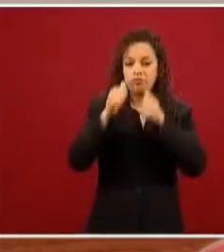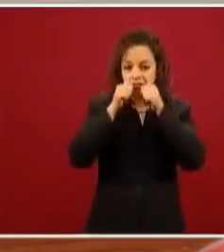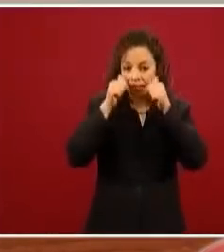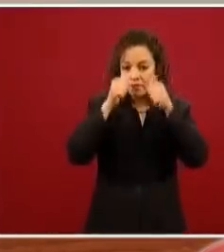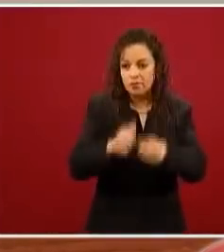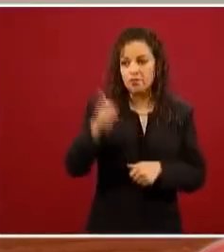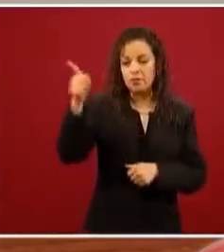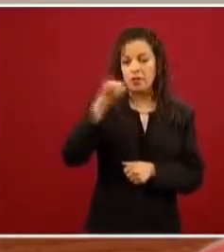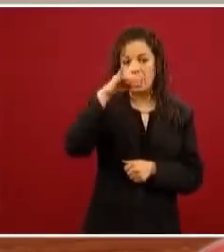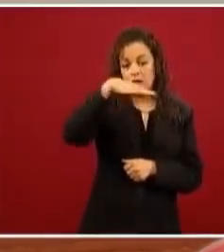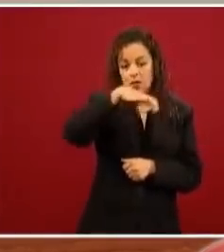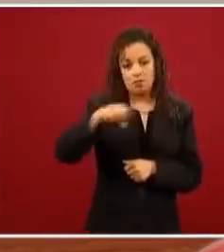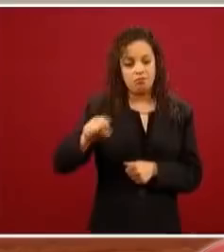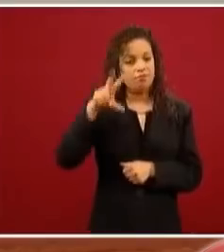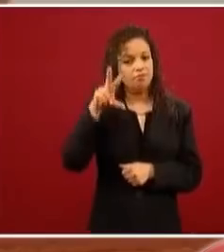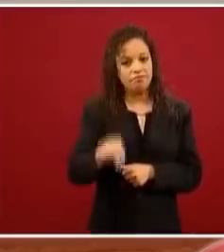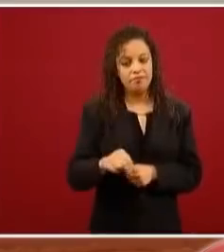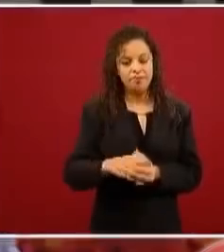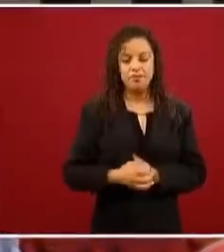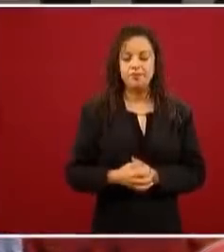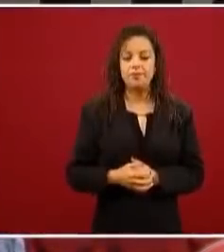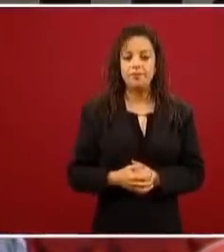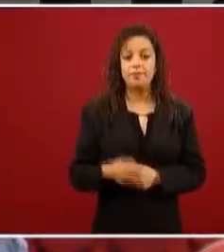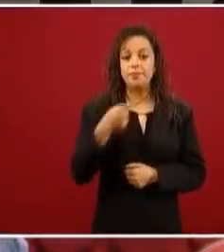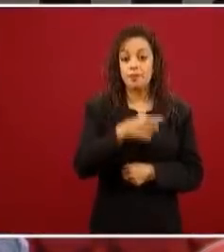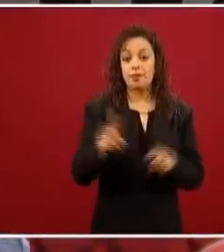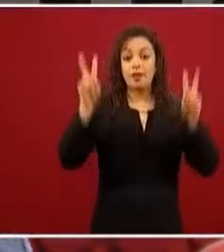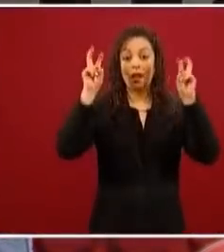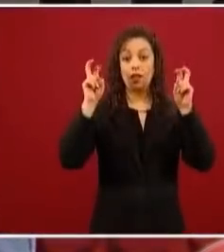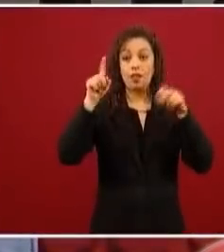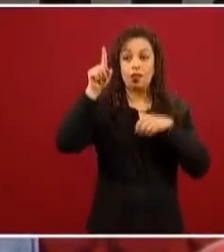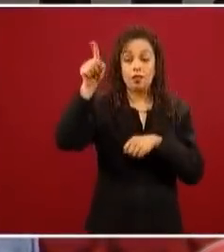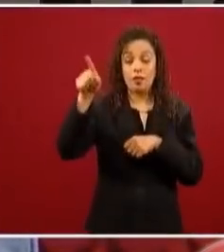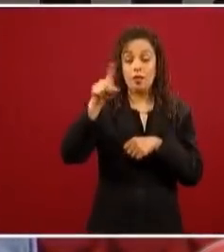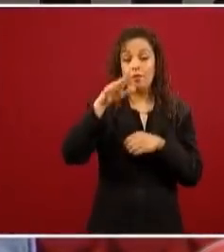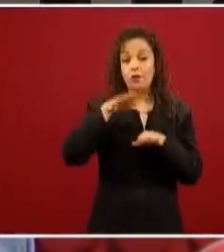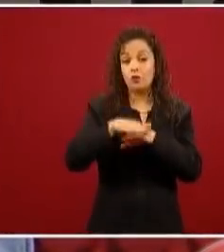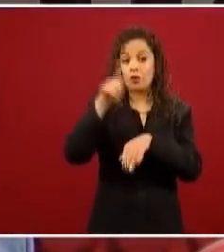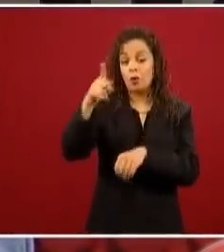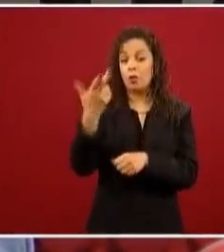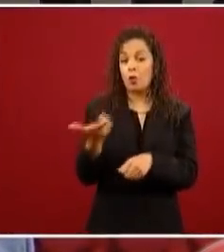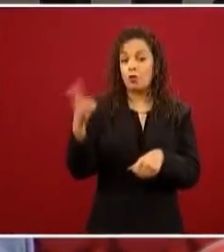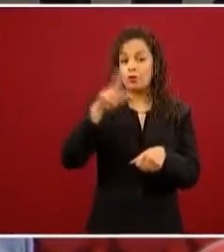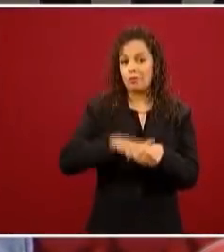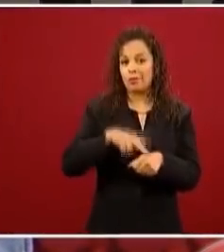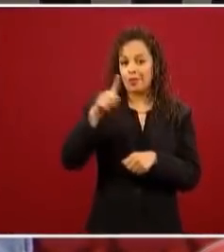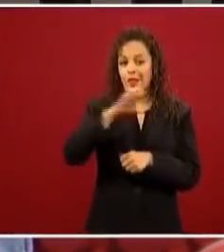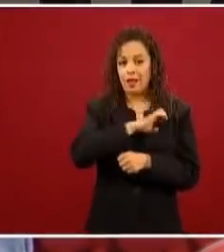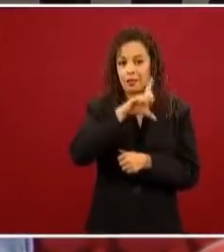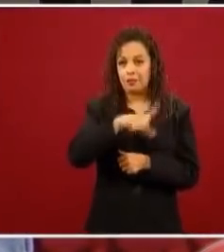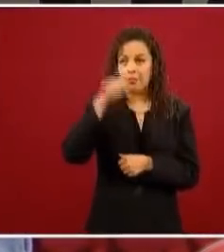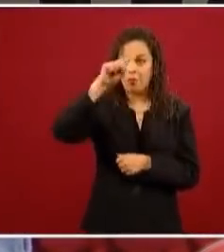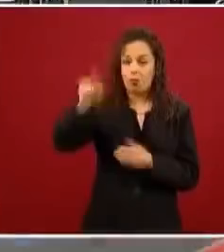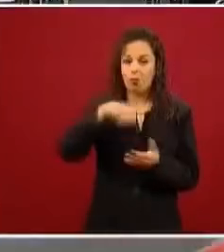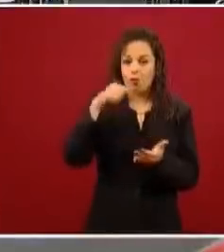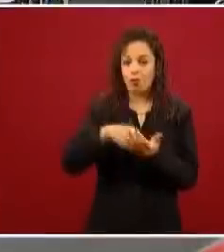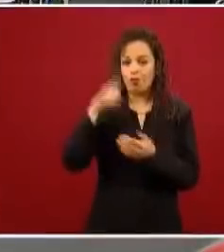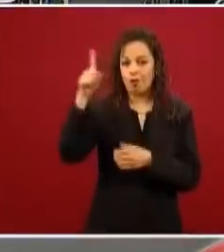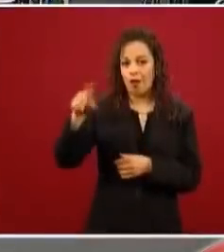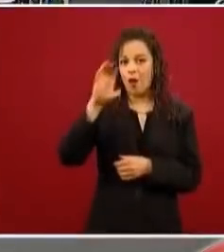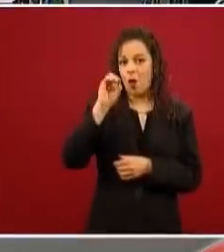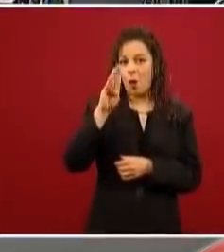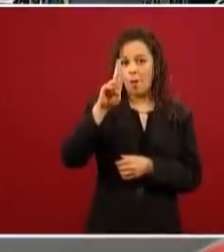tema que lo comentaba el doctor, que seguramente es en el Hospital de Especialidades allá en Obregón. Sí, que además está